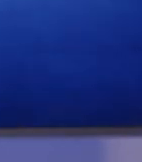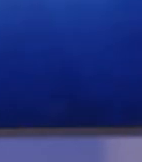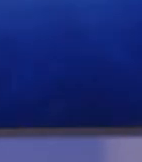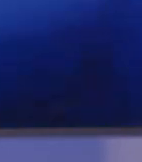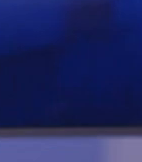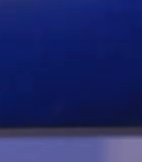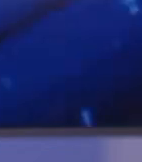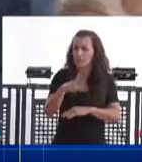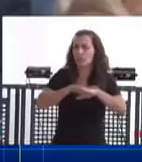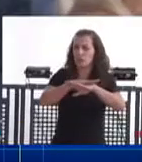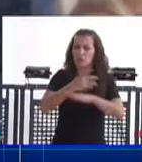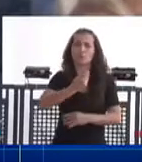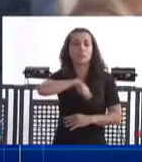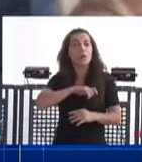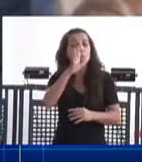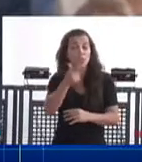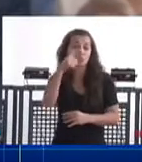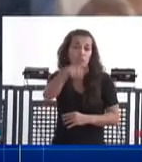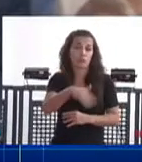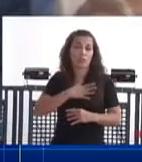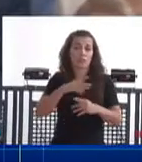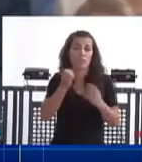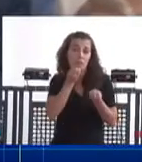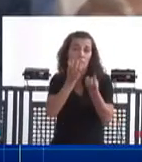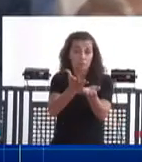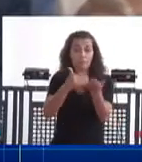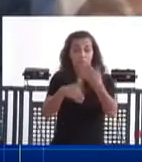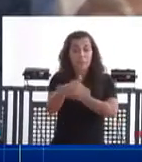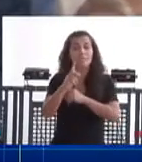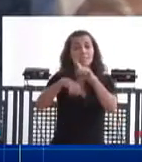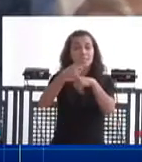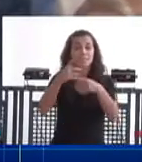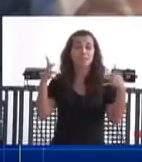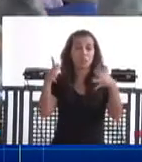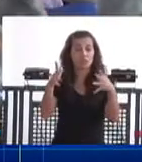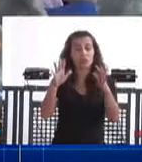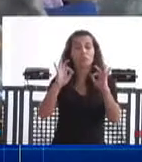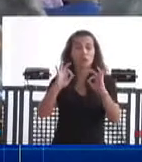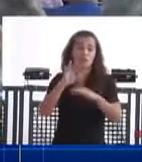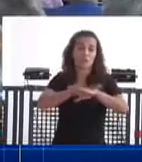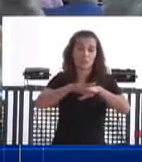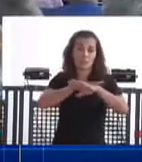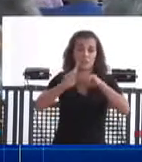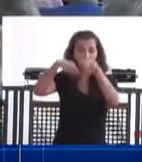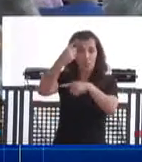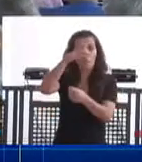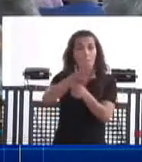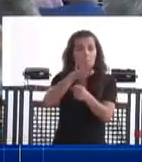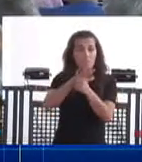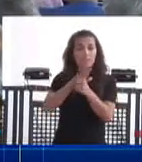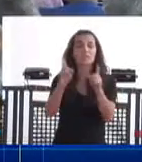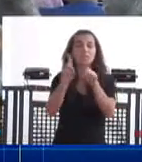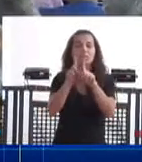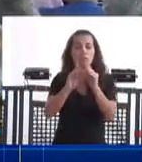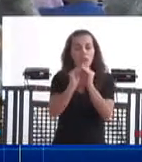Bueno, pues es que es muy lamentable poner en el mismo nivel pues a Bildu, que es un partido heredero de ETA, que es un